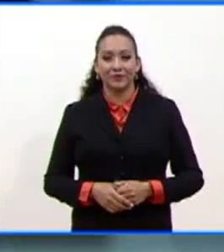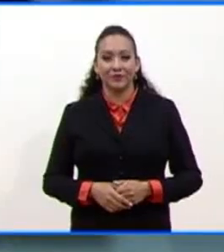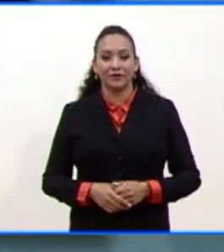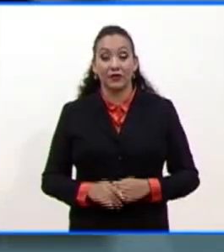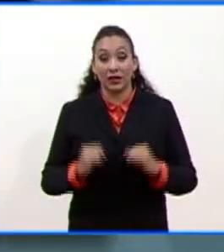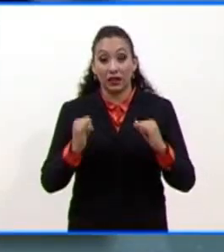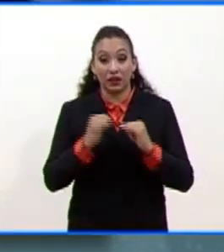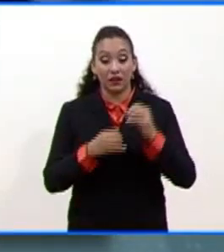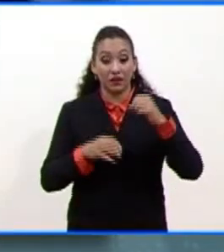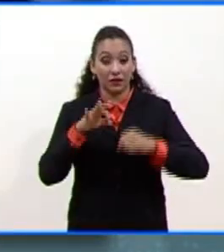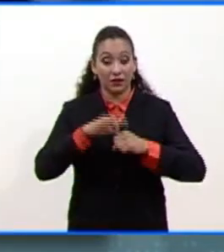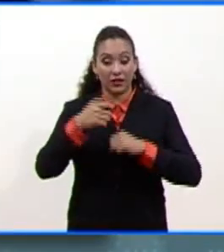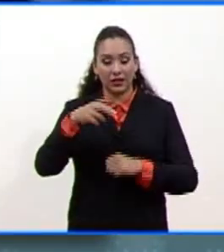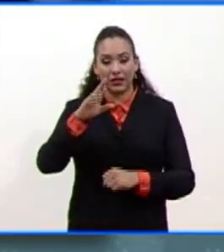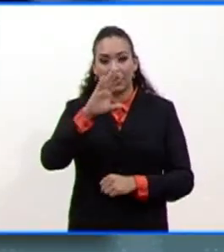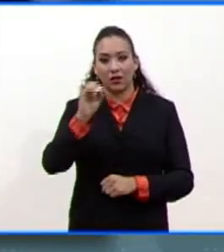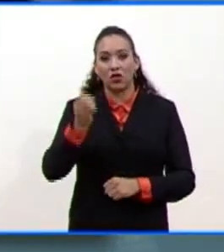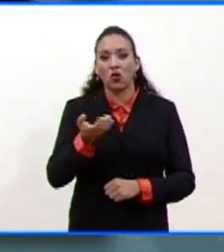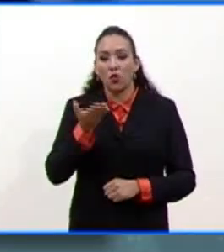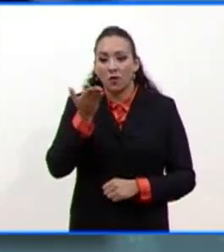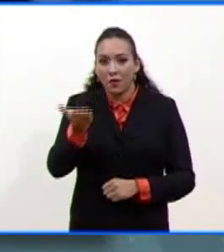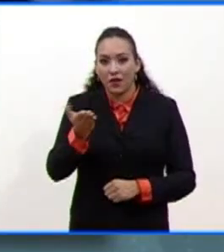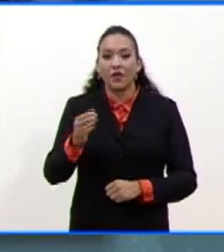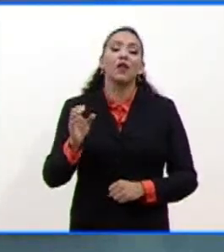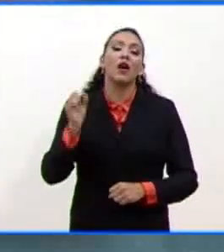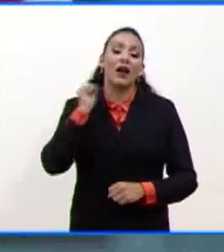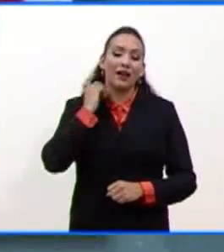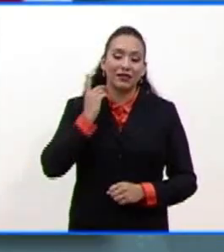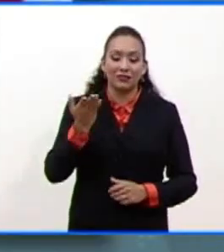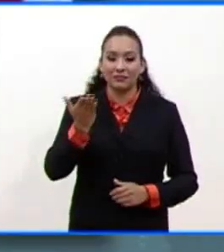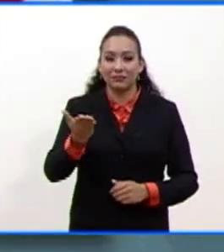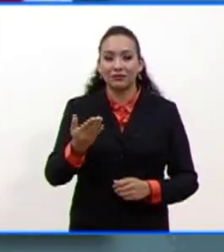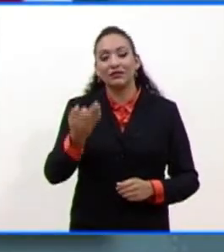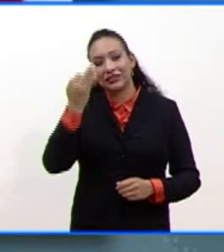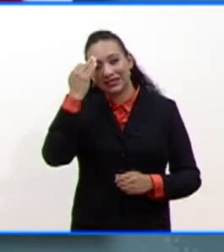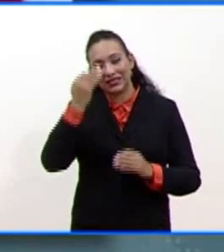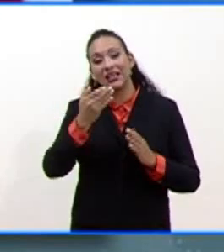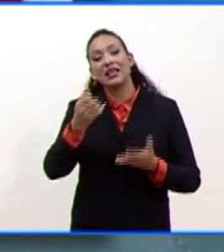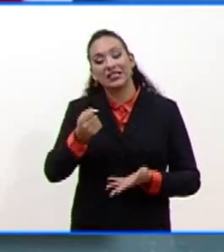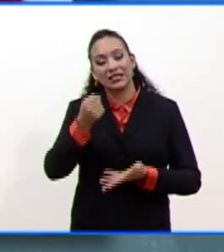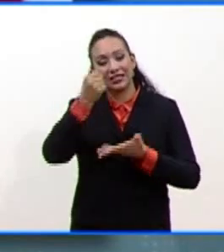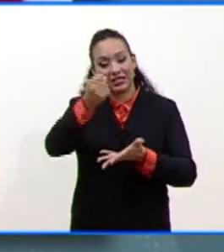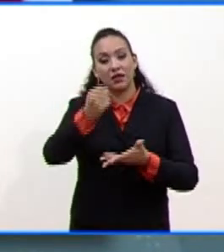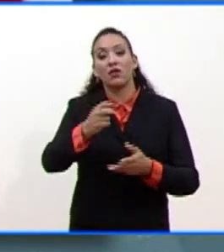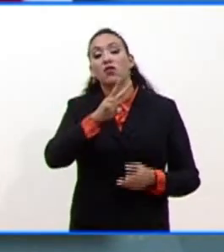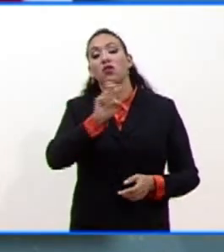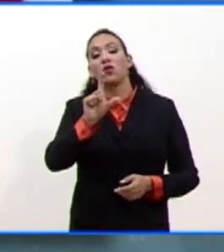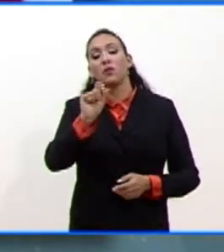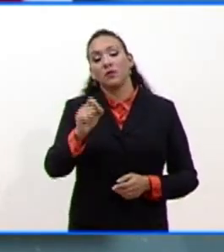El Instituto Electoral de Quintana Roo solicitó al Congreso del Estado una ampliación presupuestal de